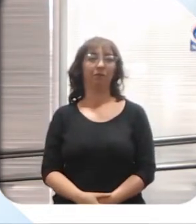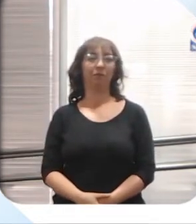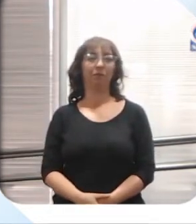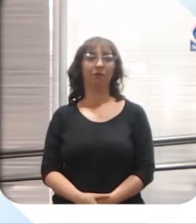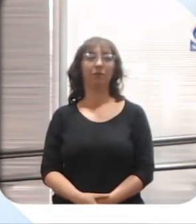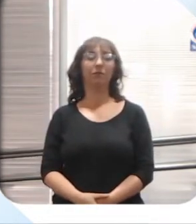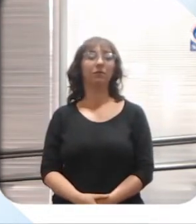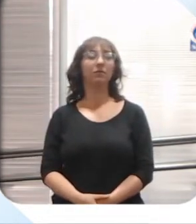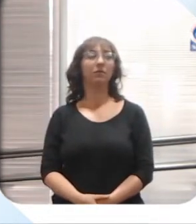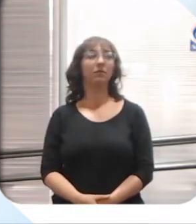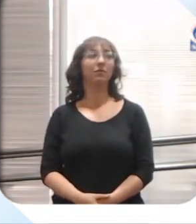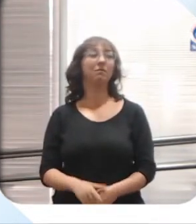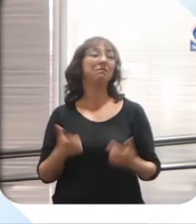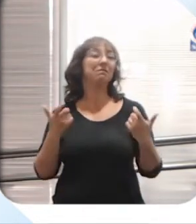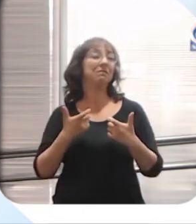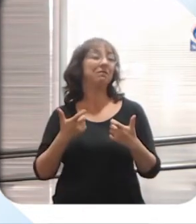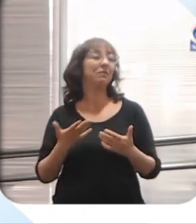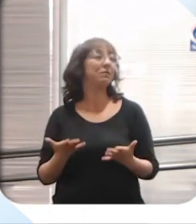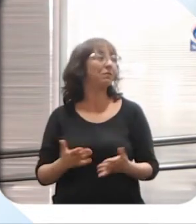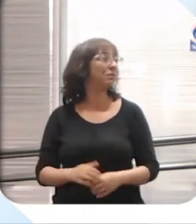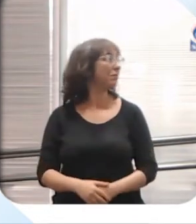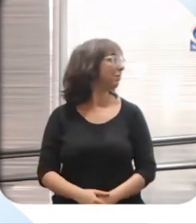¿Sigo?